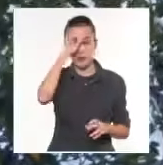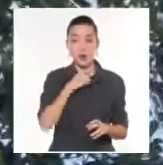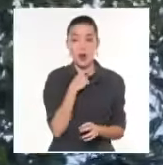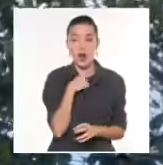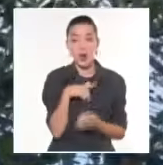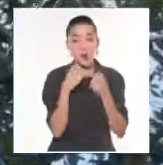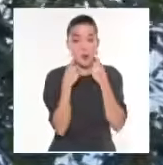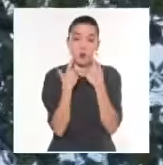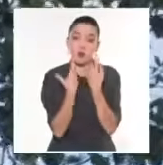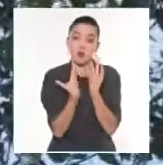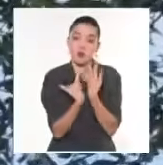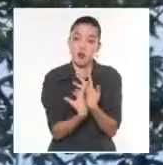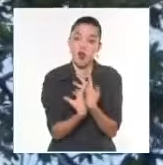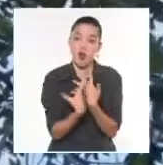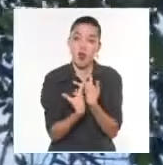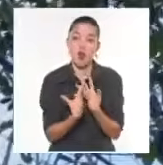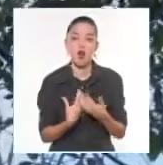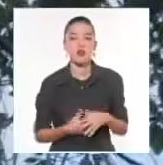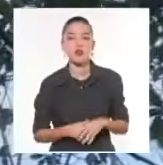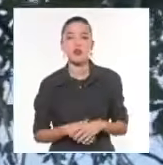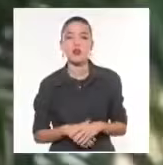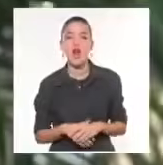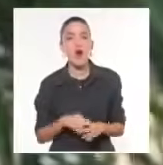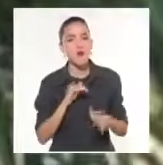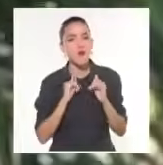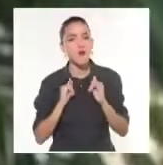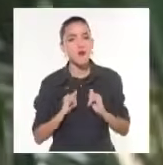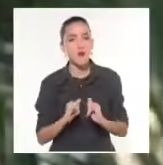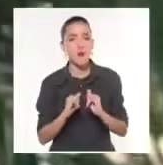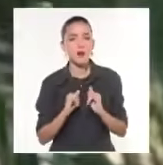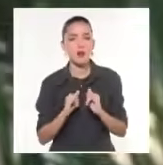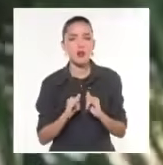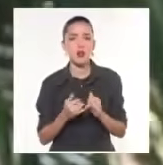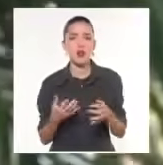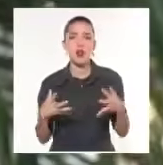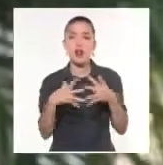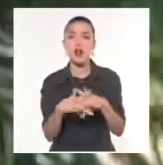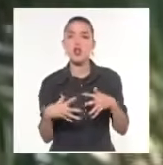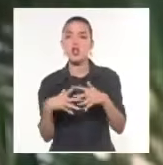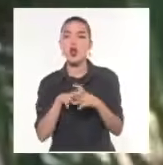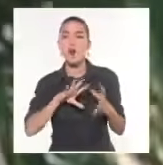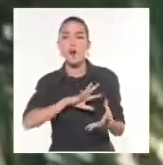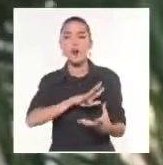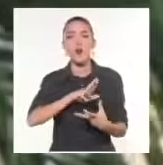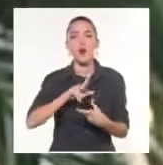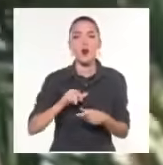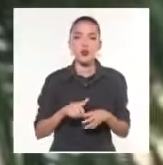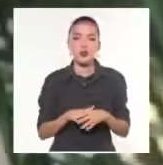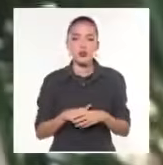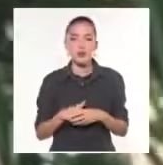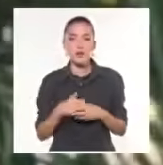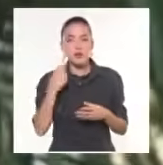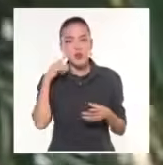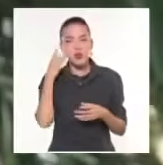para nosotros. Hay unas informaciones, unas estimativas mundiales que ha sugestionado que Cuba